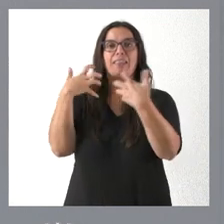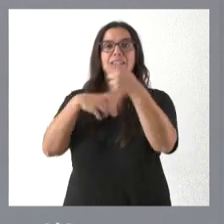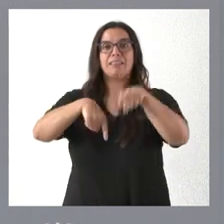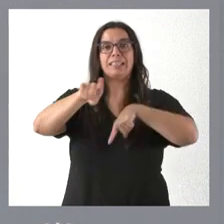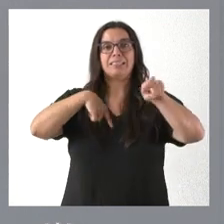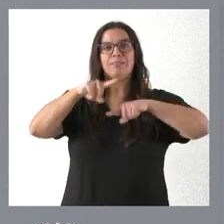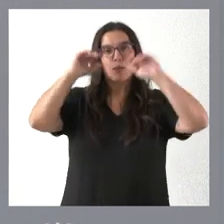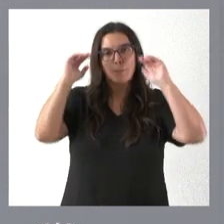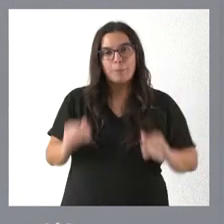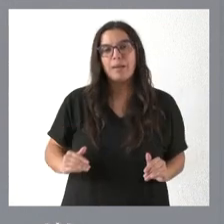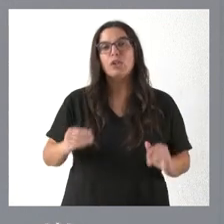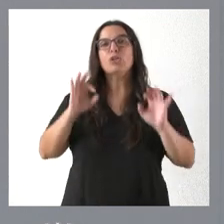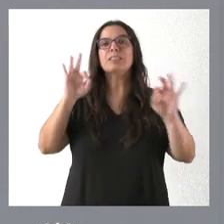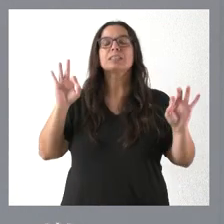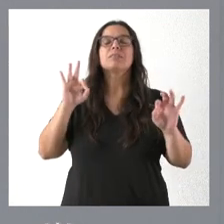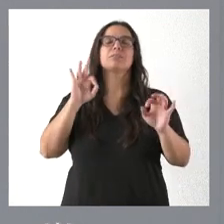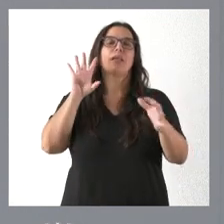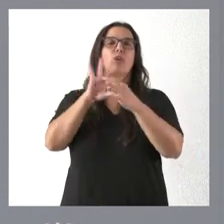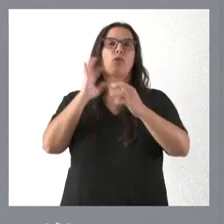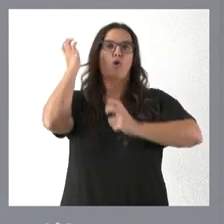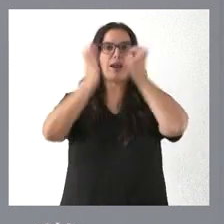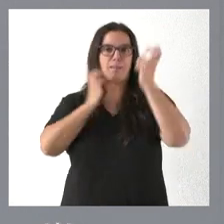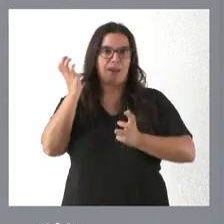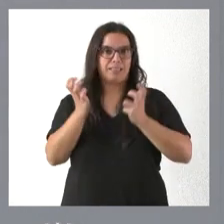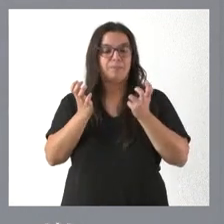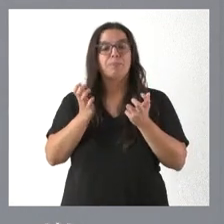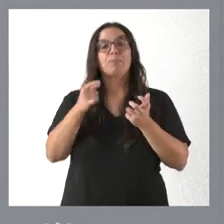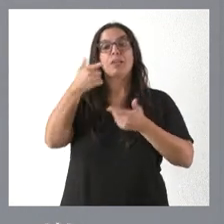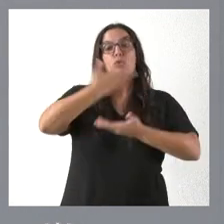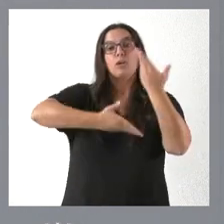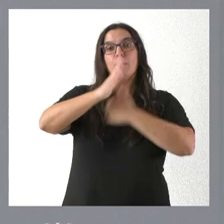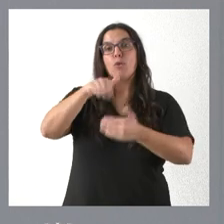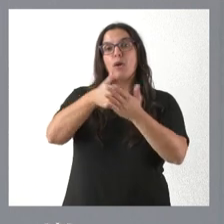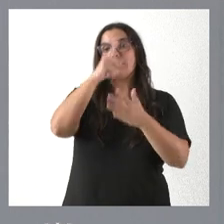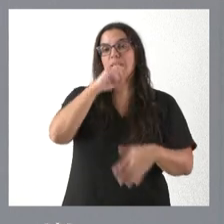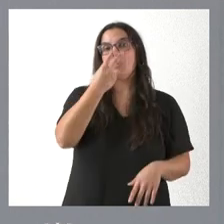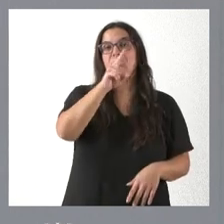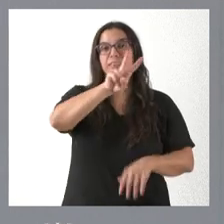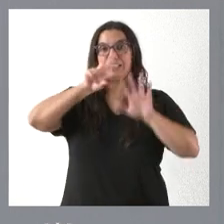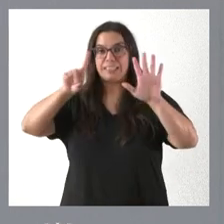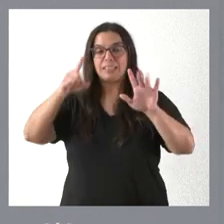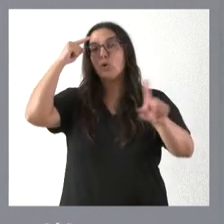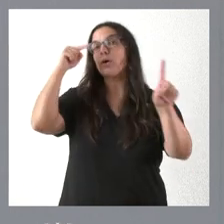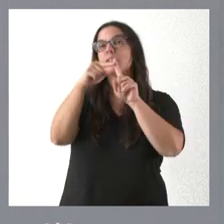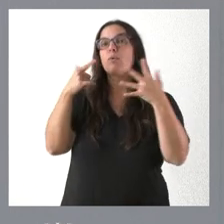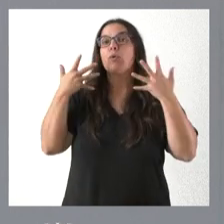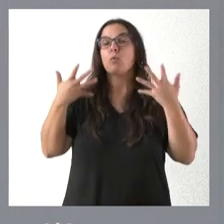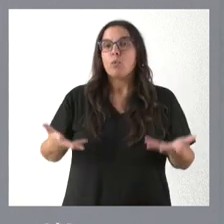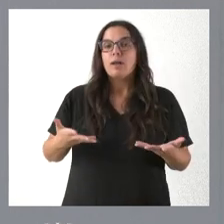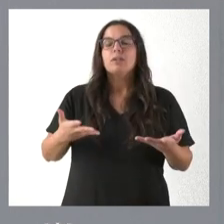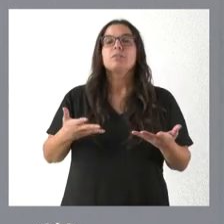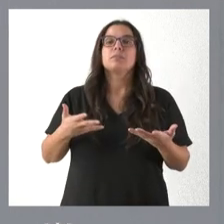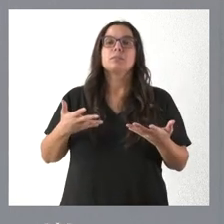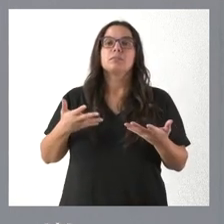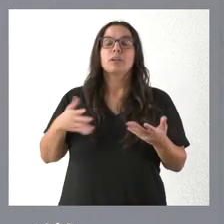tráfico con fauna Silvestre esta colaboración se extenderá hasta el año 2026 y tiene como objetivo fundamental la